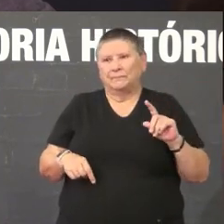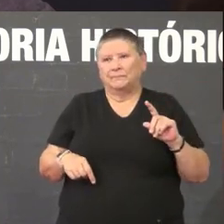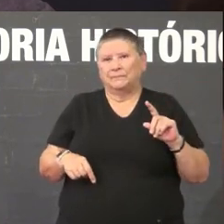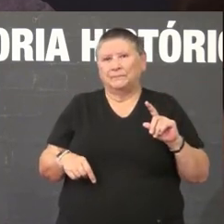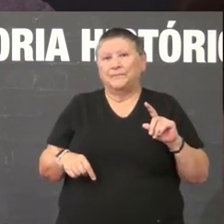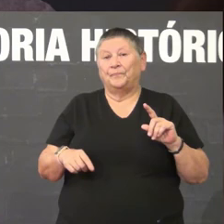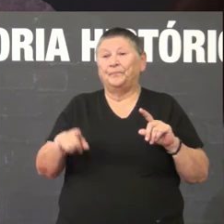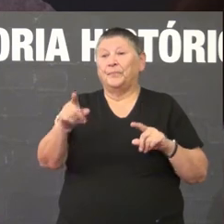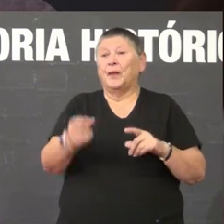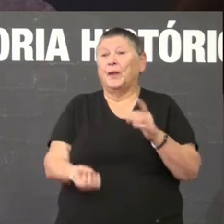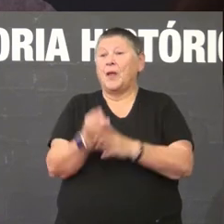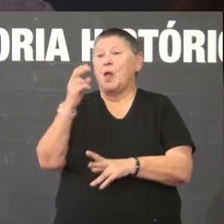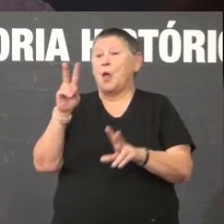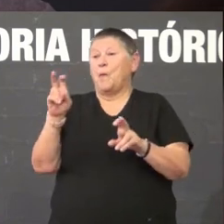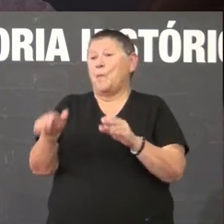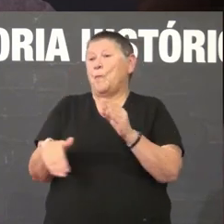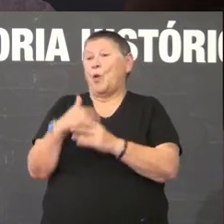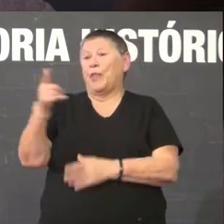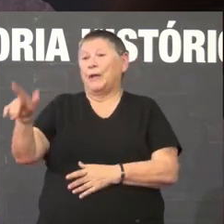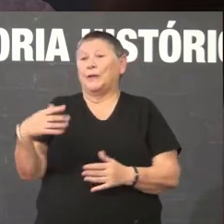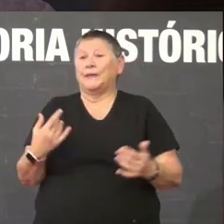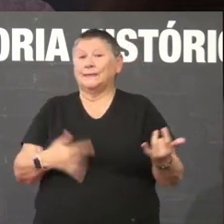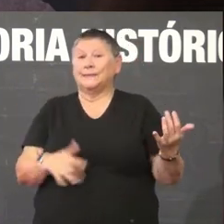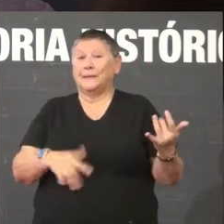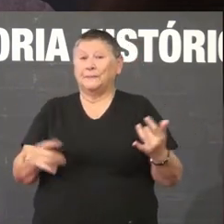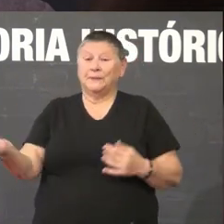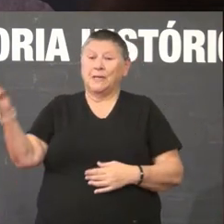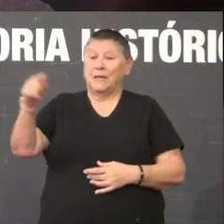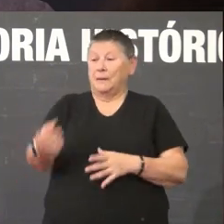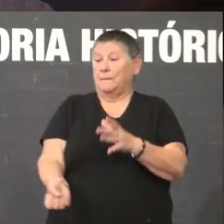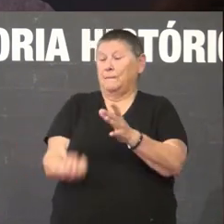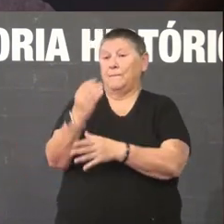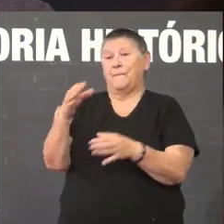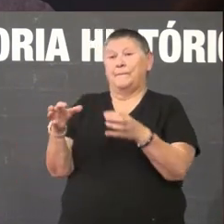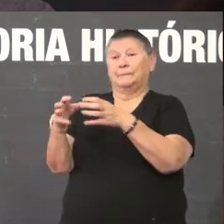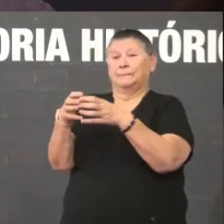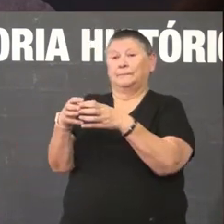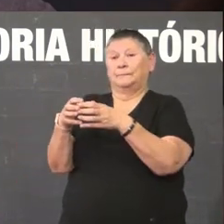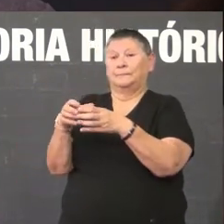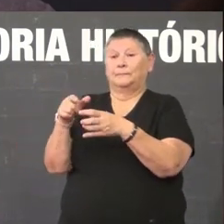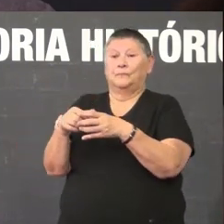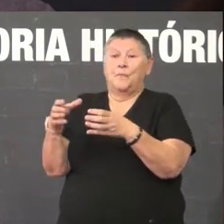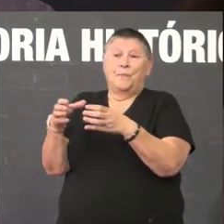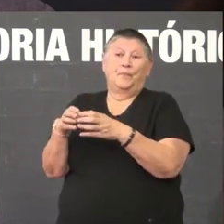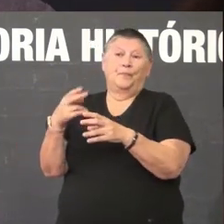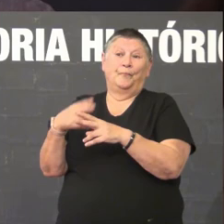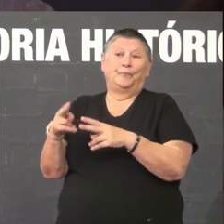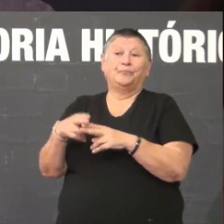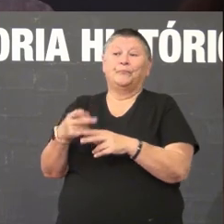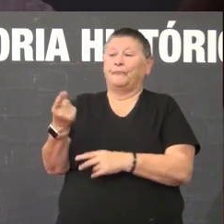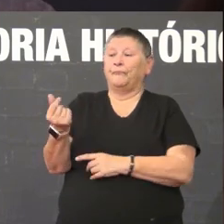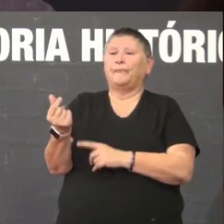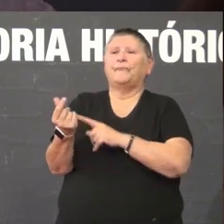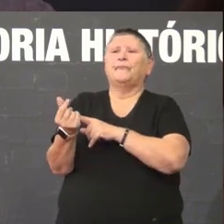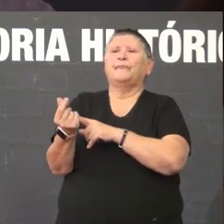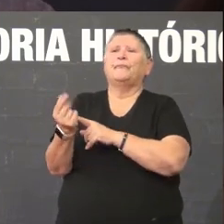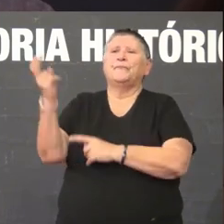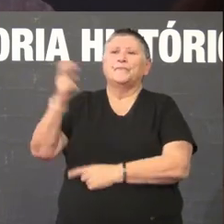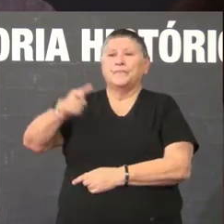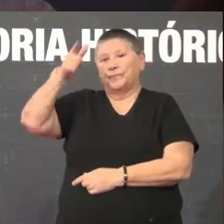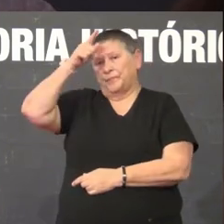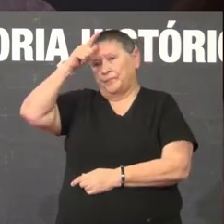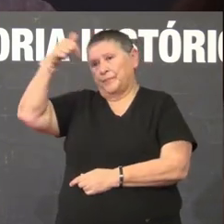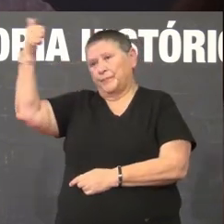E viñeron estos modernos chicos de Sevilla e montaron un tinglado con pasta alemana e todo iso. Montaron